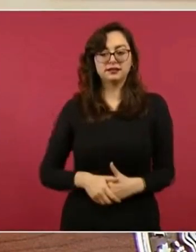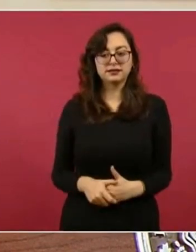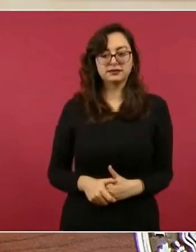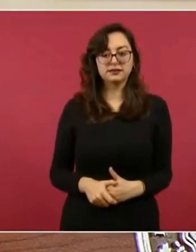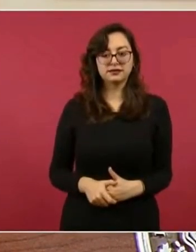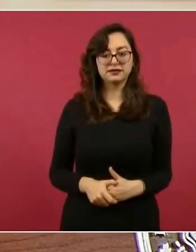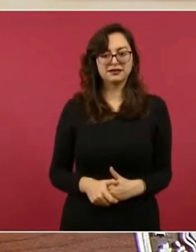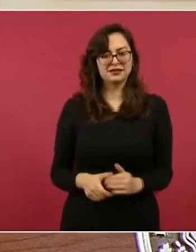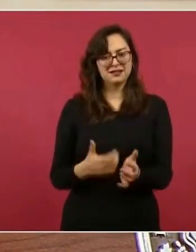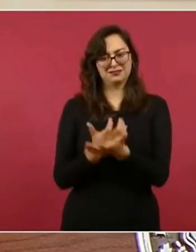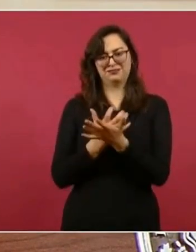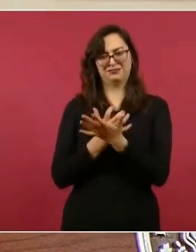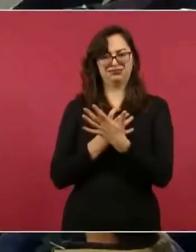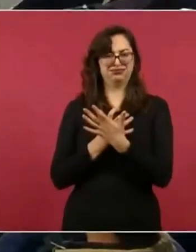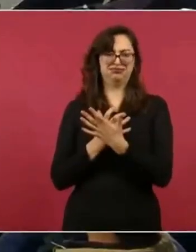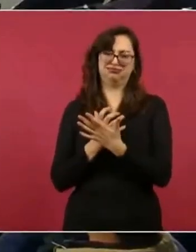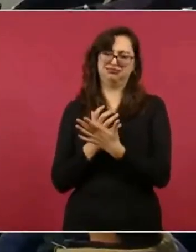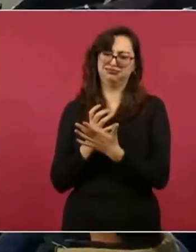Todo un exceso,